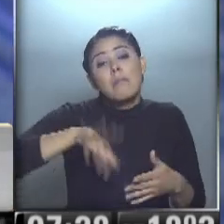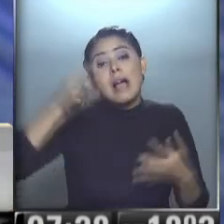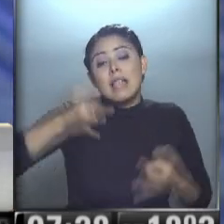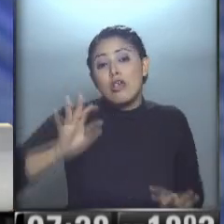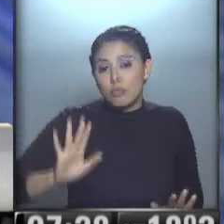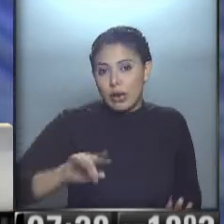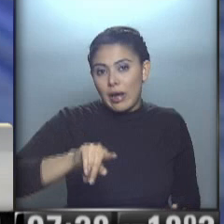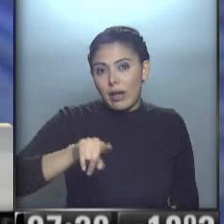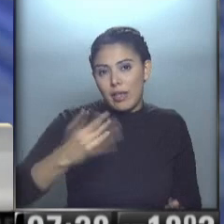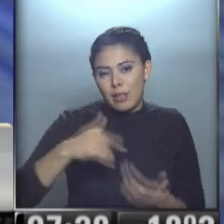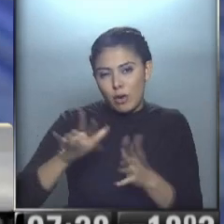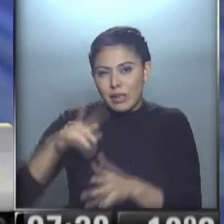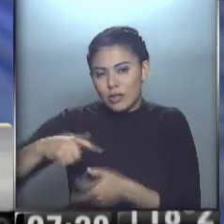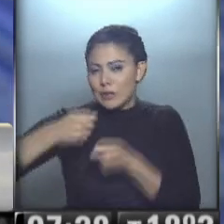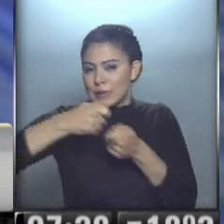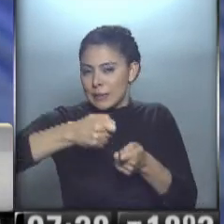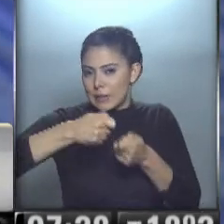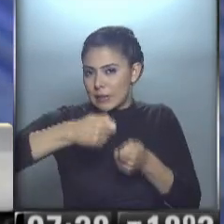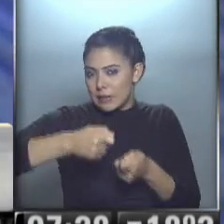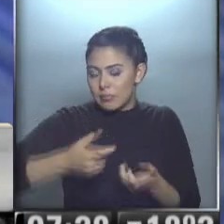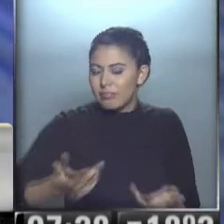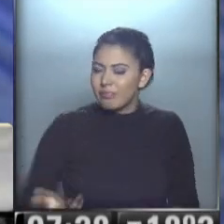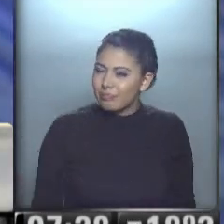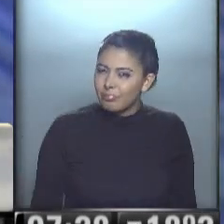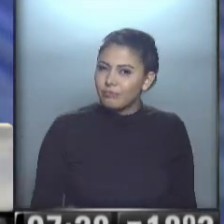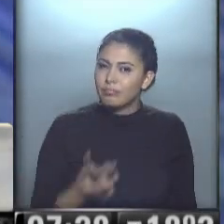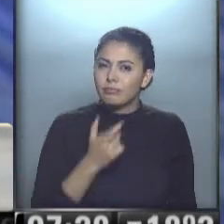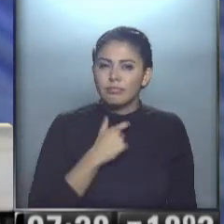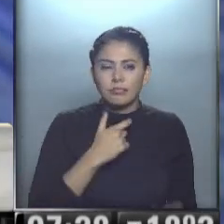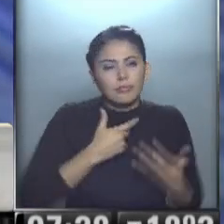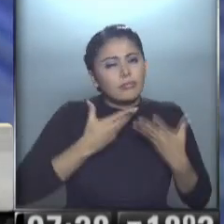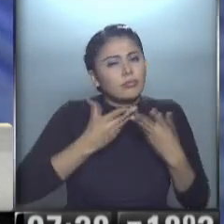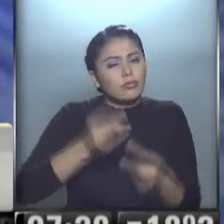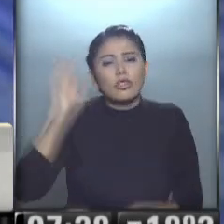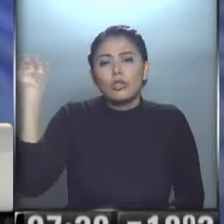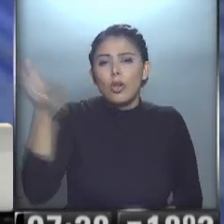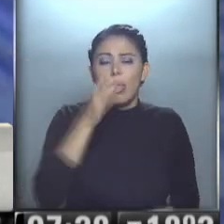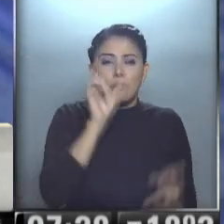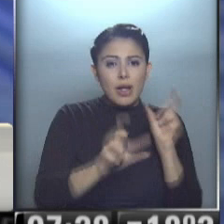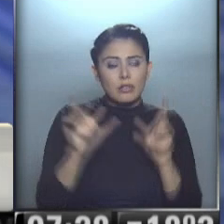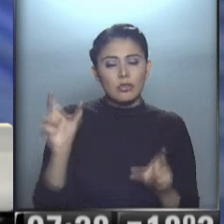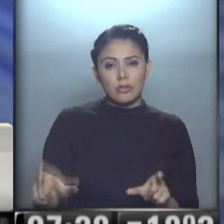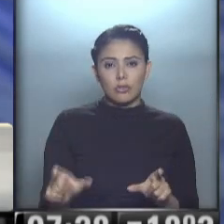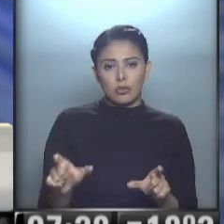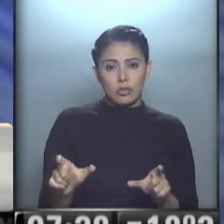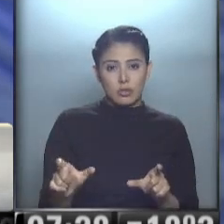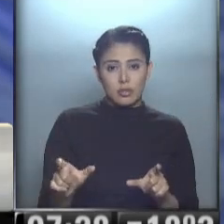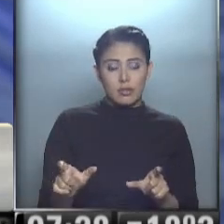en democracia yo quiero solidarizarme con todos aquellos